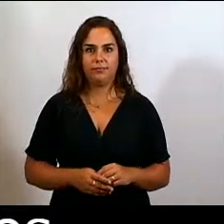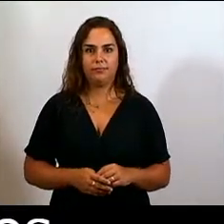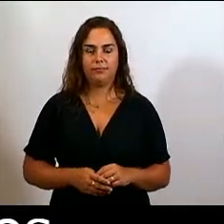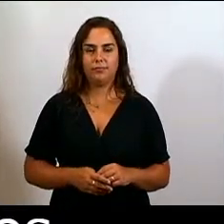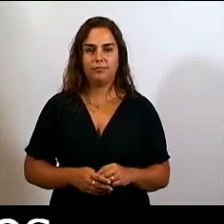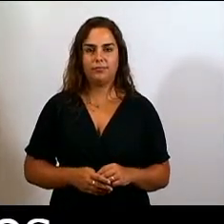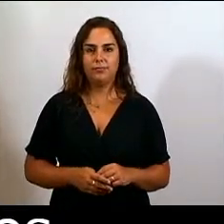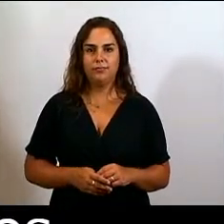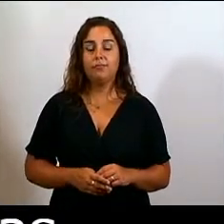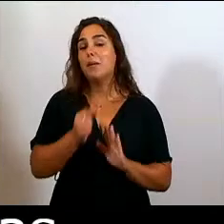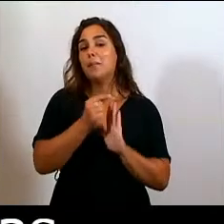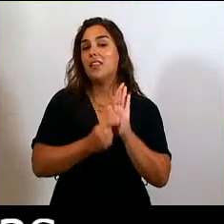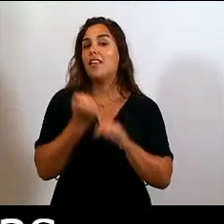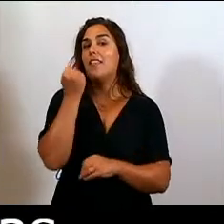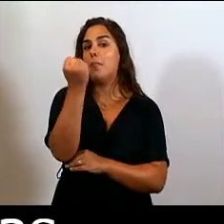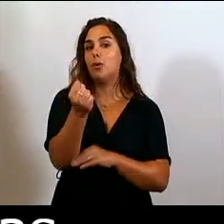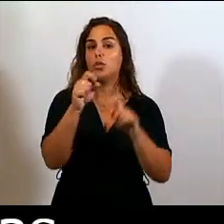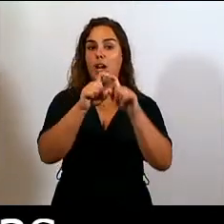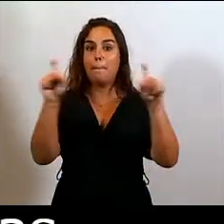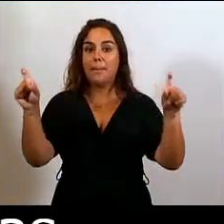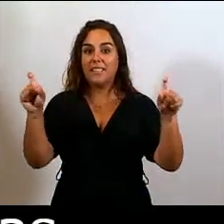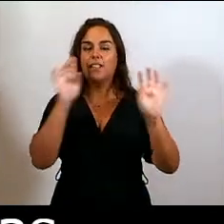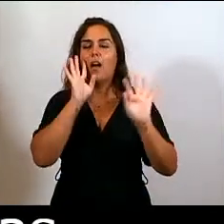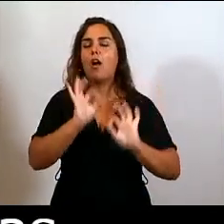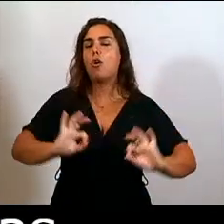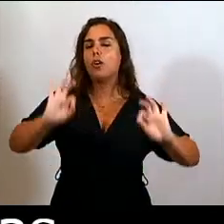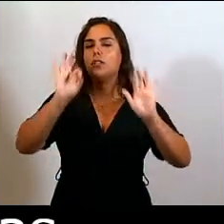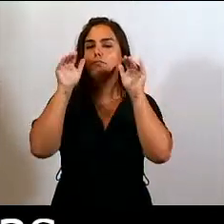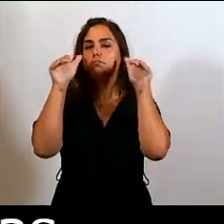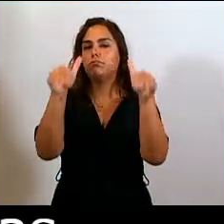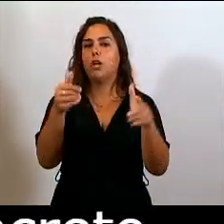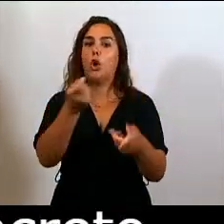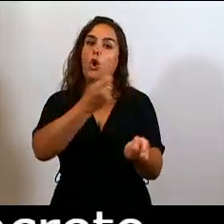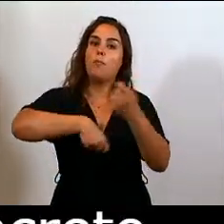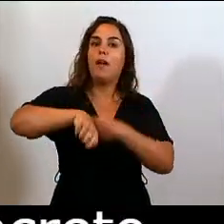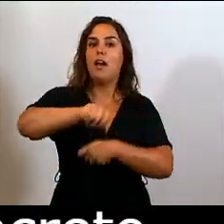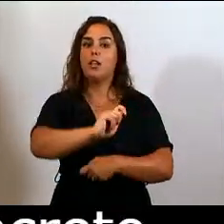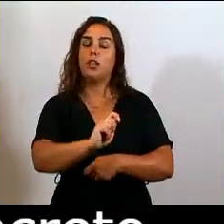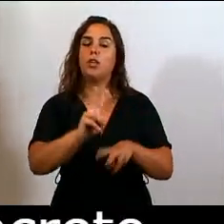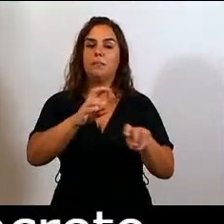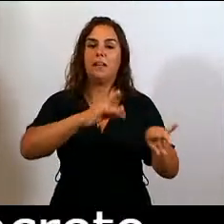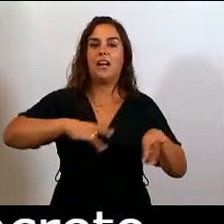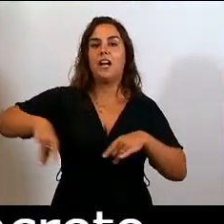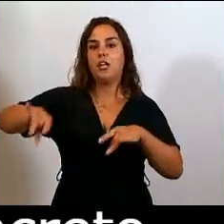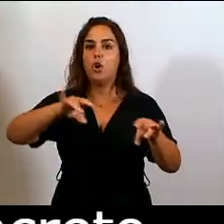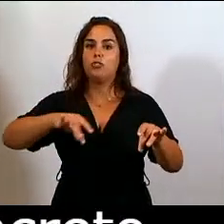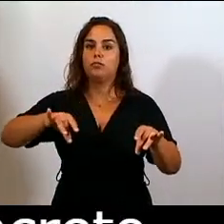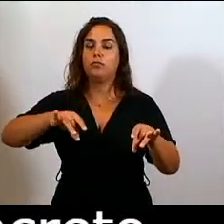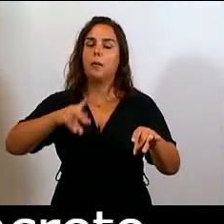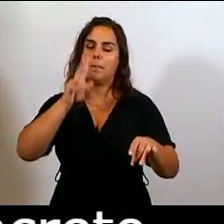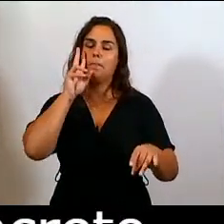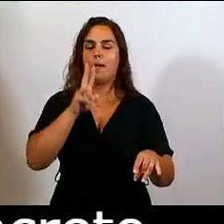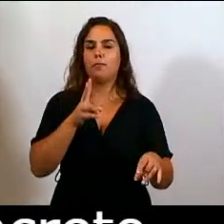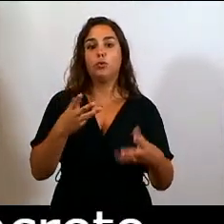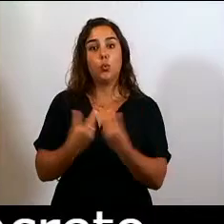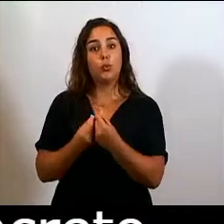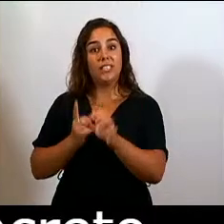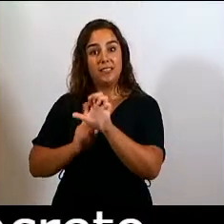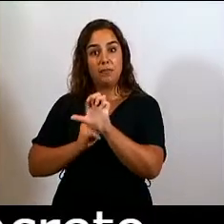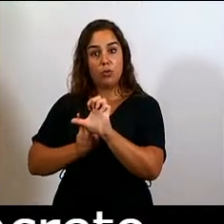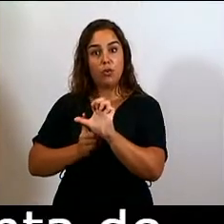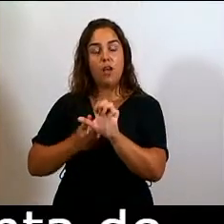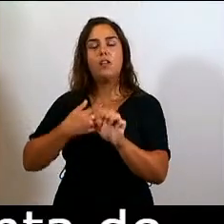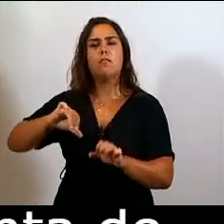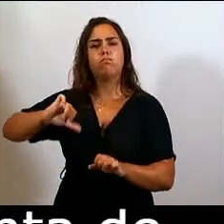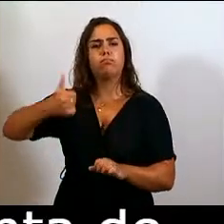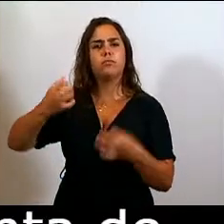Seguimos con medidas de apoyo a las empresas y, en concreto, miramos hacia el comercio minorista de la región. La Junta de Extremadura ha aprobado